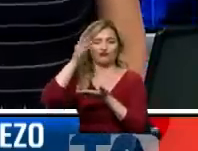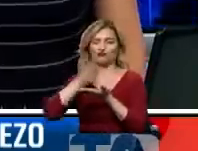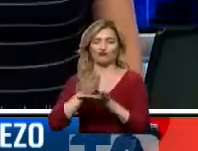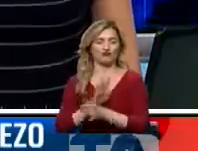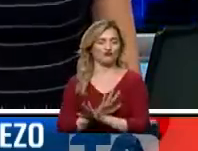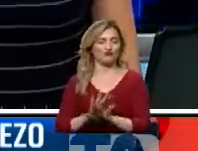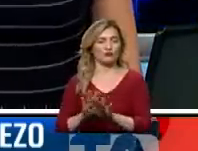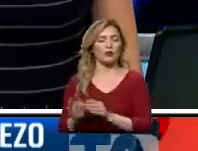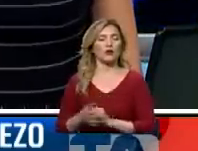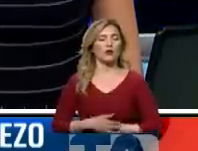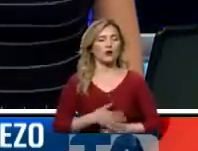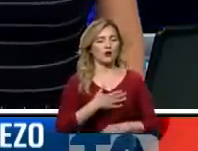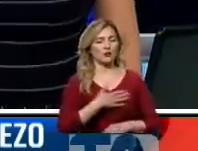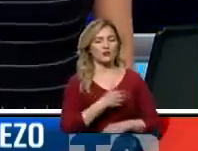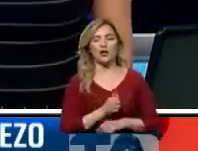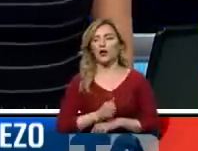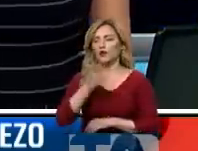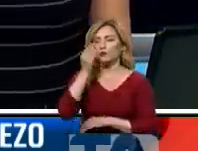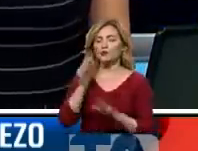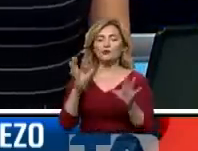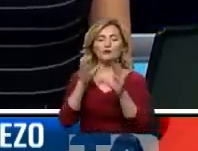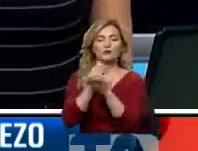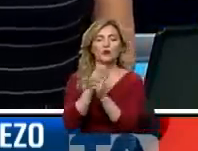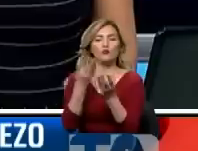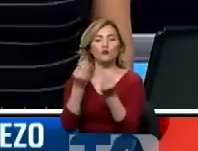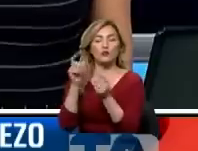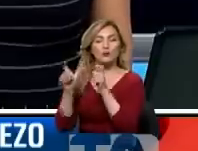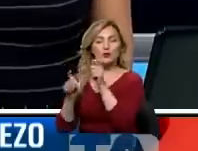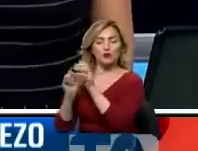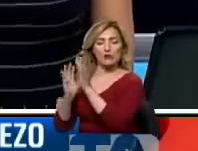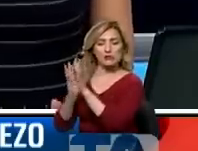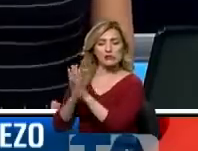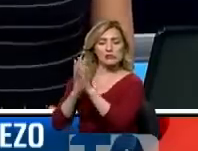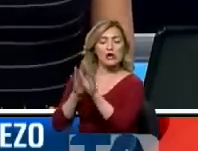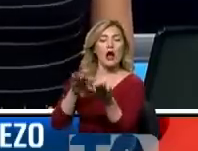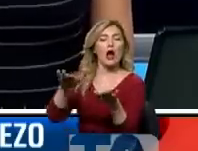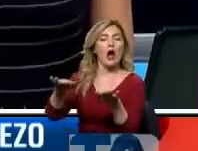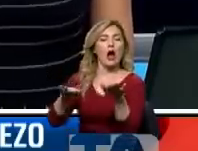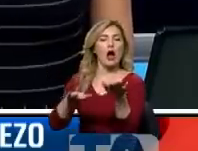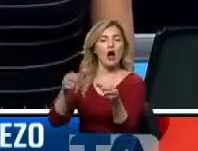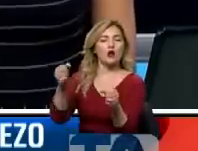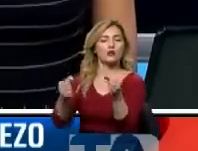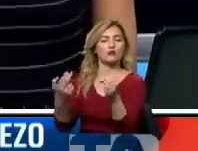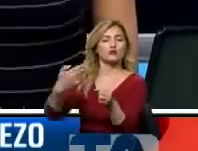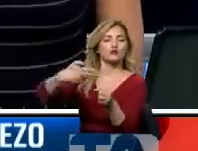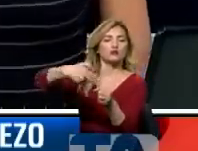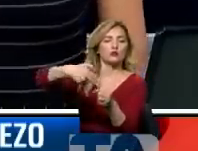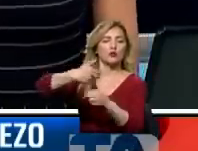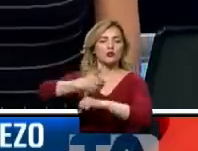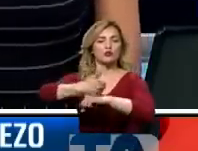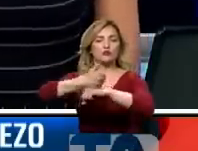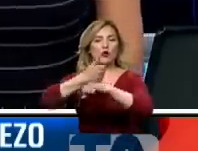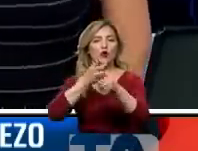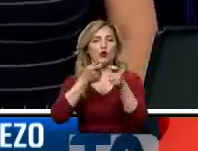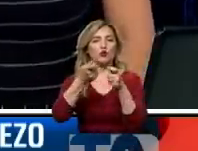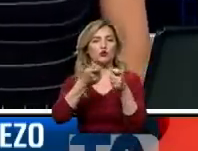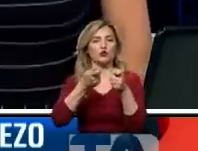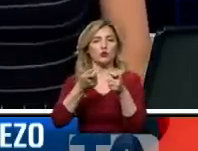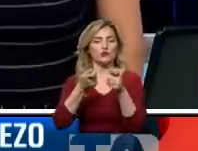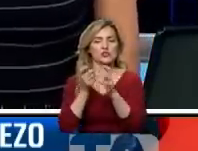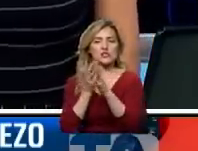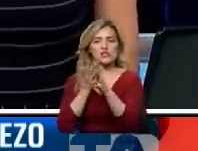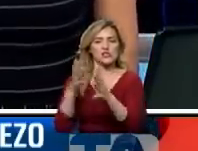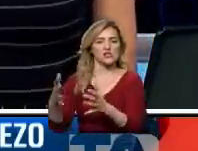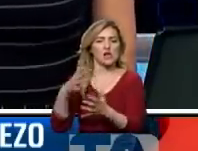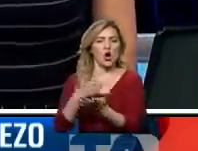noches. Durante todo este día, muchas personas llegaron a las gasolineras para abastecerse, mientras las autoridades controlaron que no exista acaparamiento.